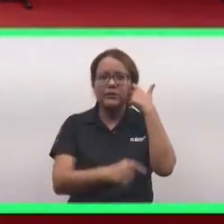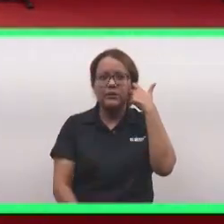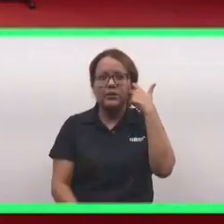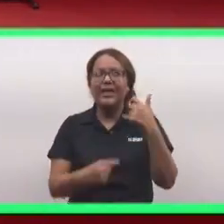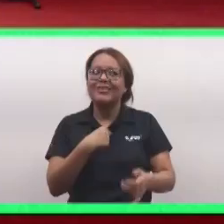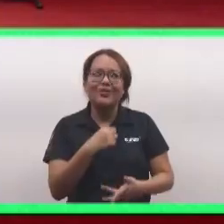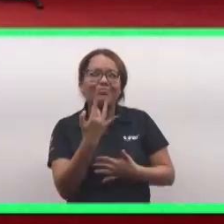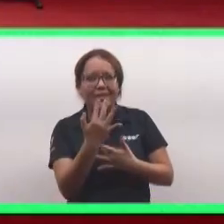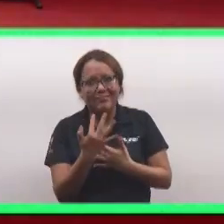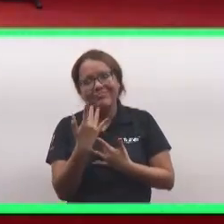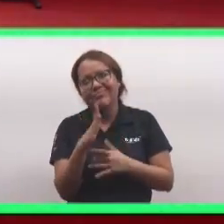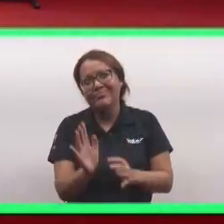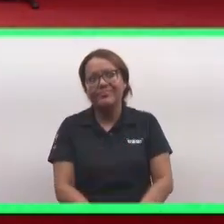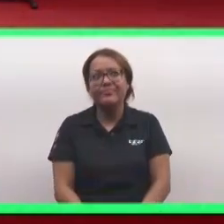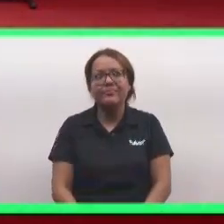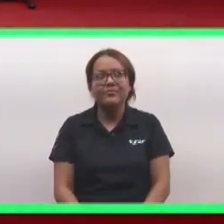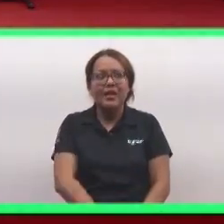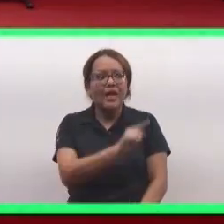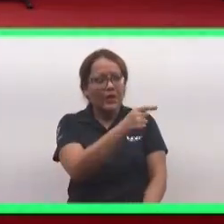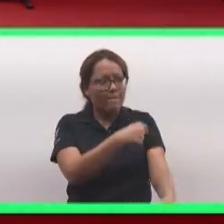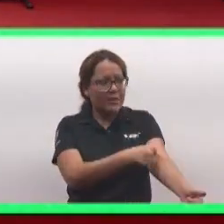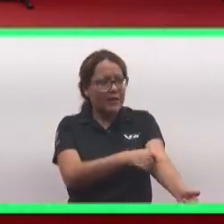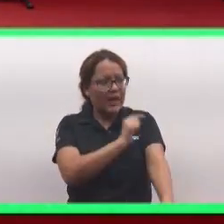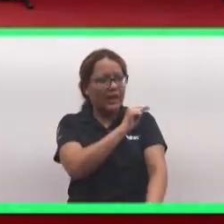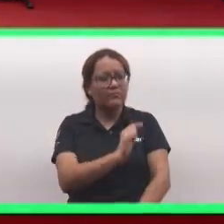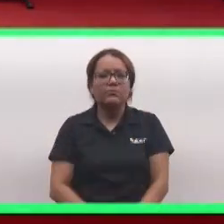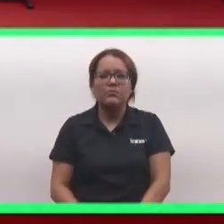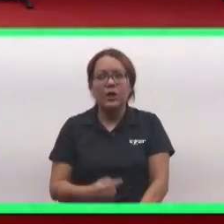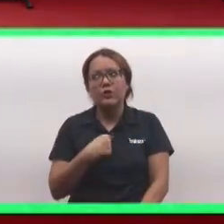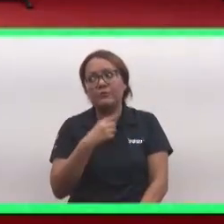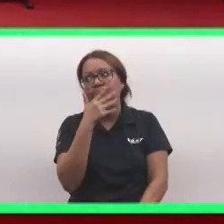Solo estoy esperando que me digan, en tal hospital está.